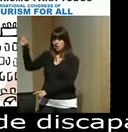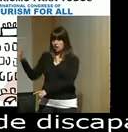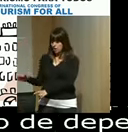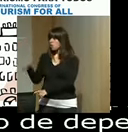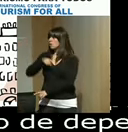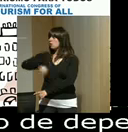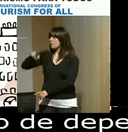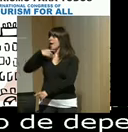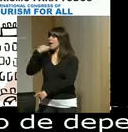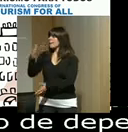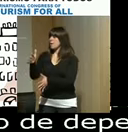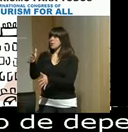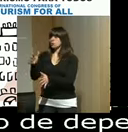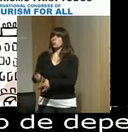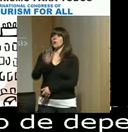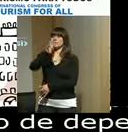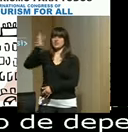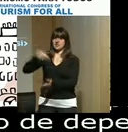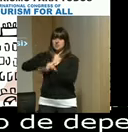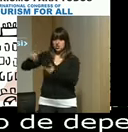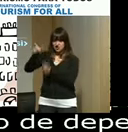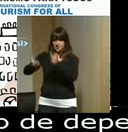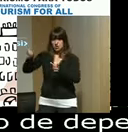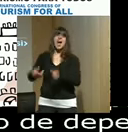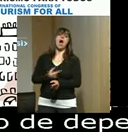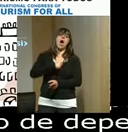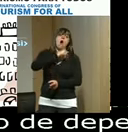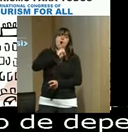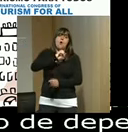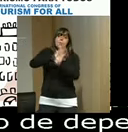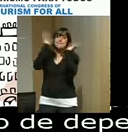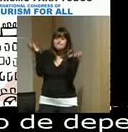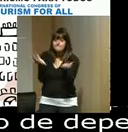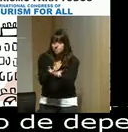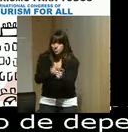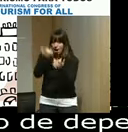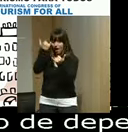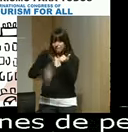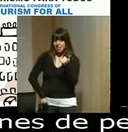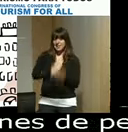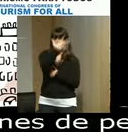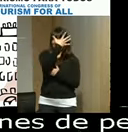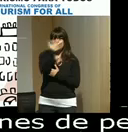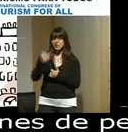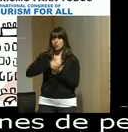de personas y en el cómputo del mundo pues estamos hablando de 500 millones de